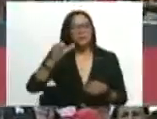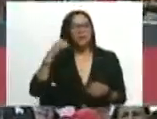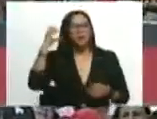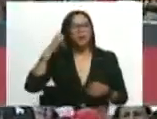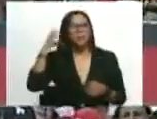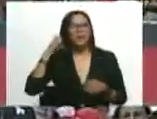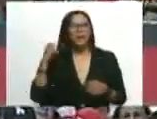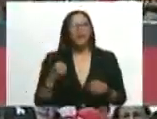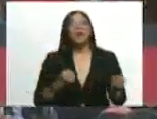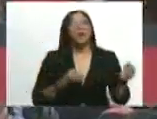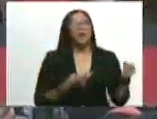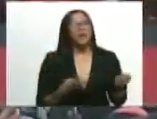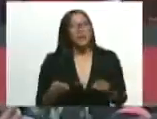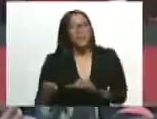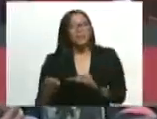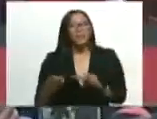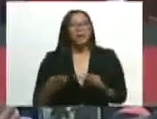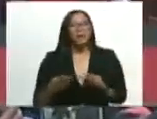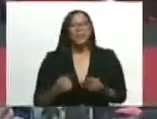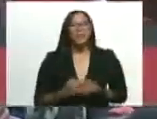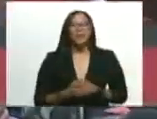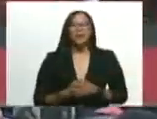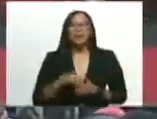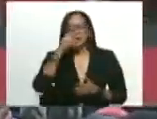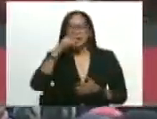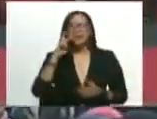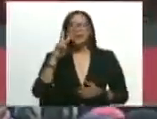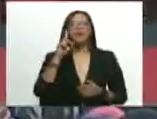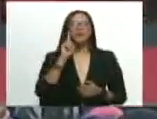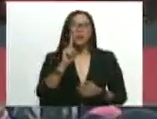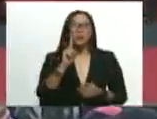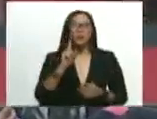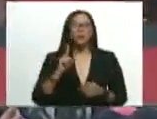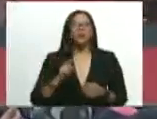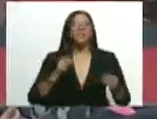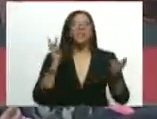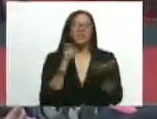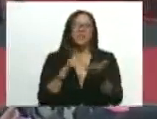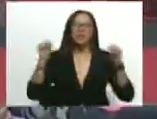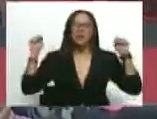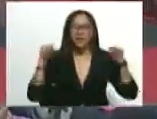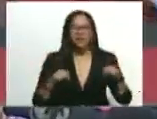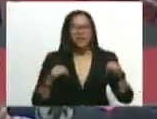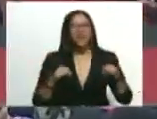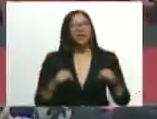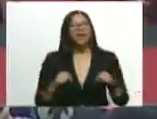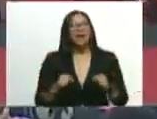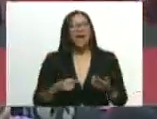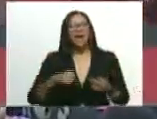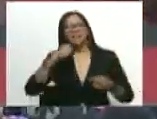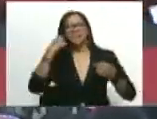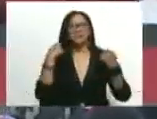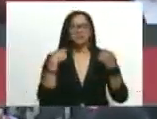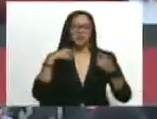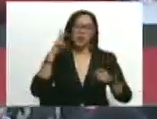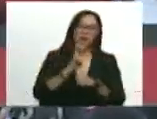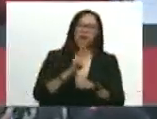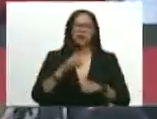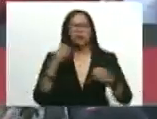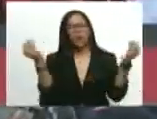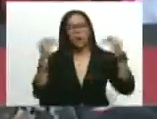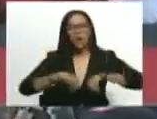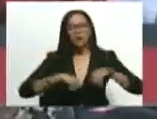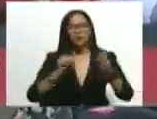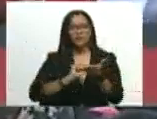los invitamos en el año 21 y vinieron aquí a violar los convenios que habían